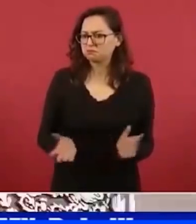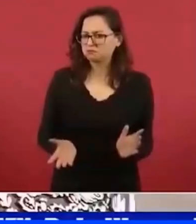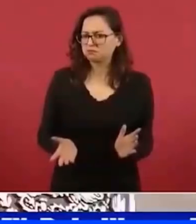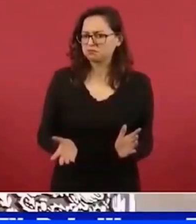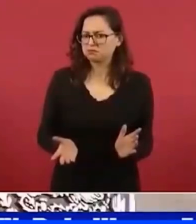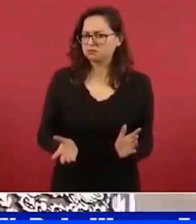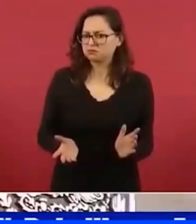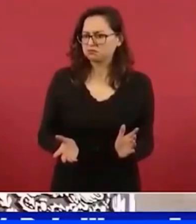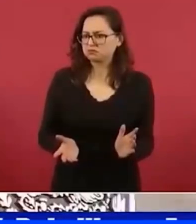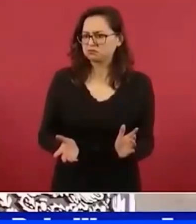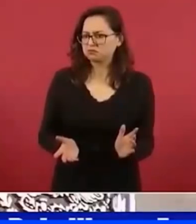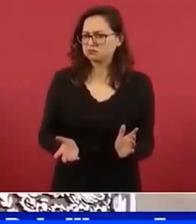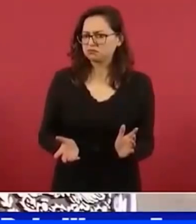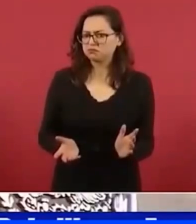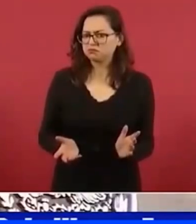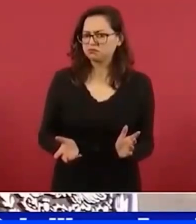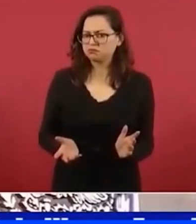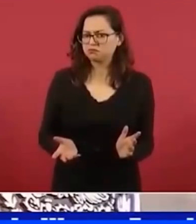vamos a